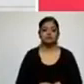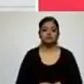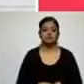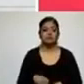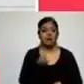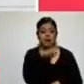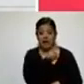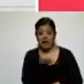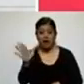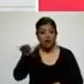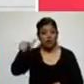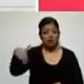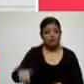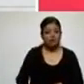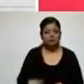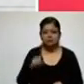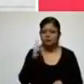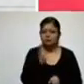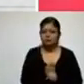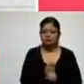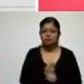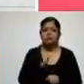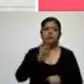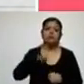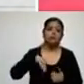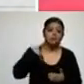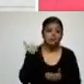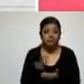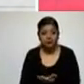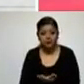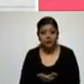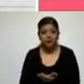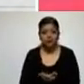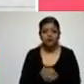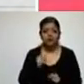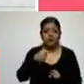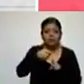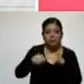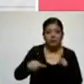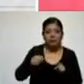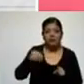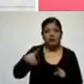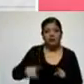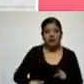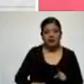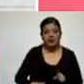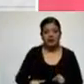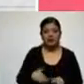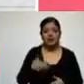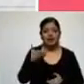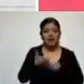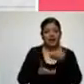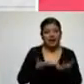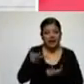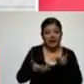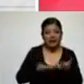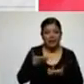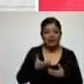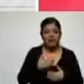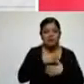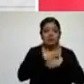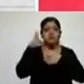Algunos accidentes más comunes son caídas, cortes y heridas, quemaduras,